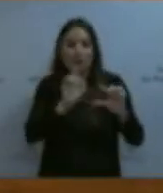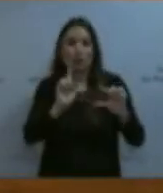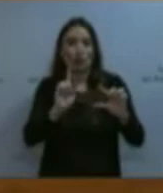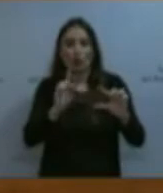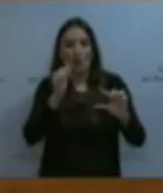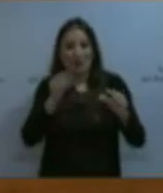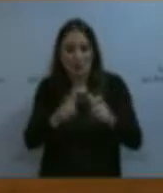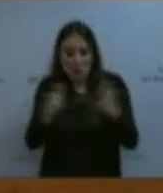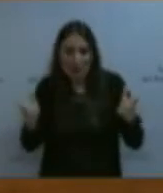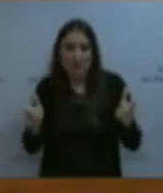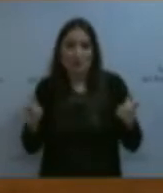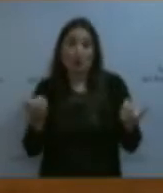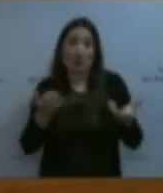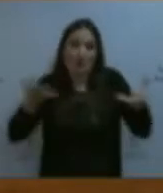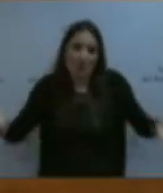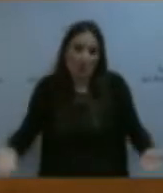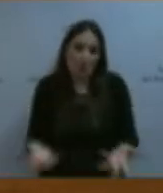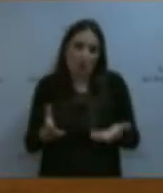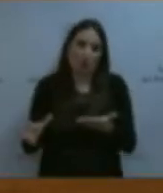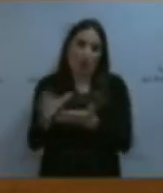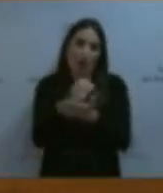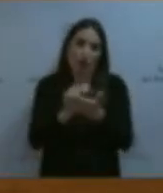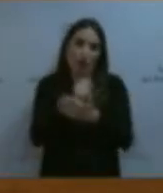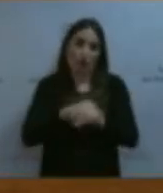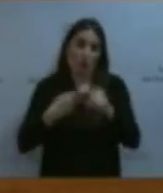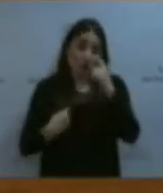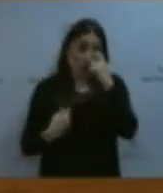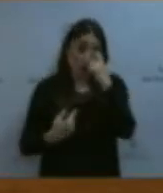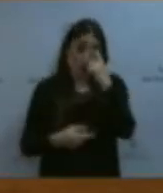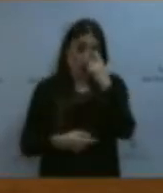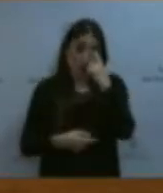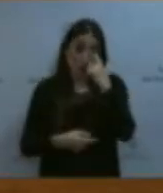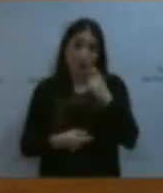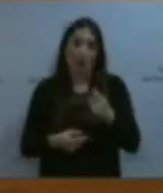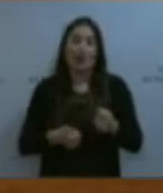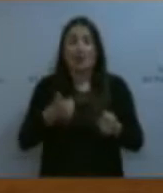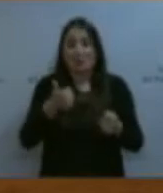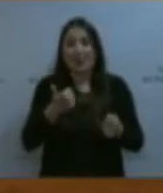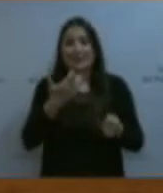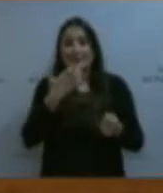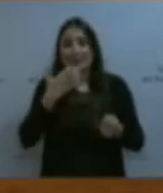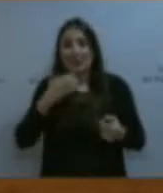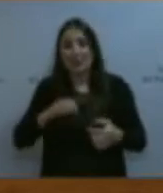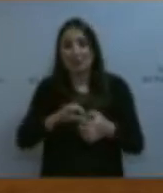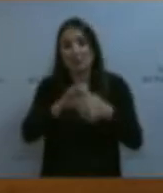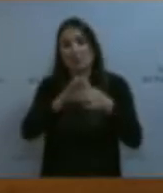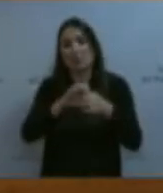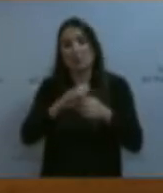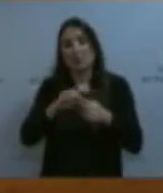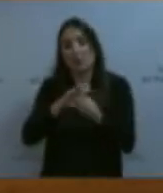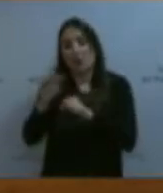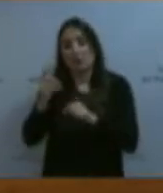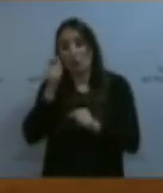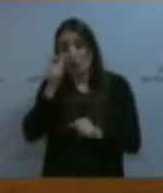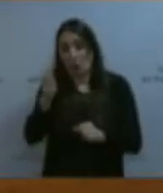impulsar todo ello a la par, sobre todo lo que afecte al medio rural, ¿no? Y